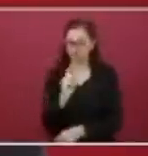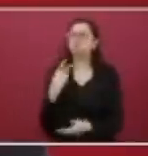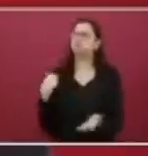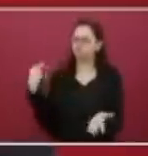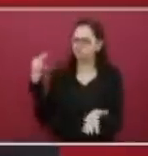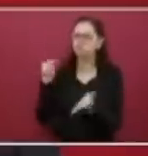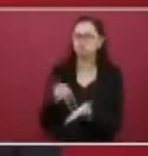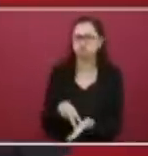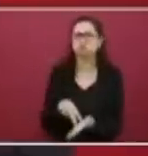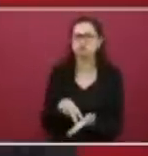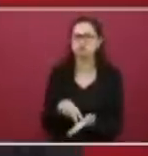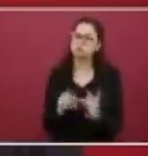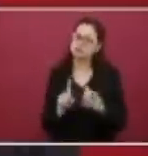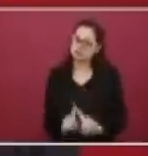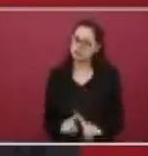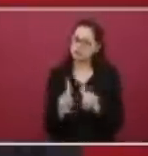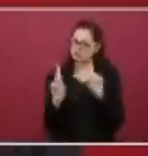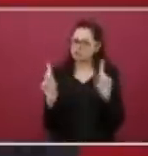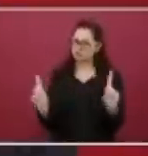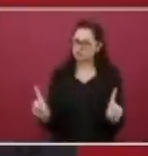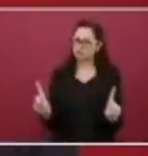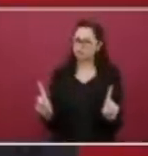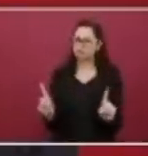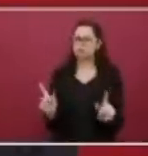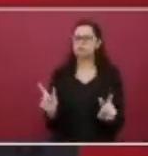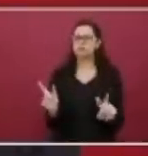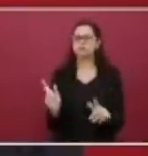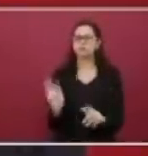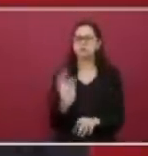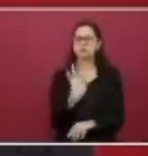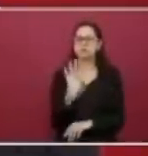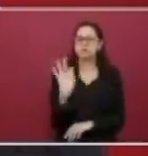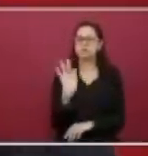puede ser que tenga menos